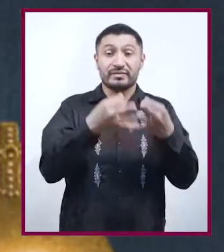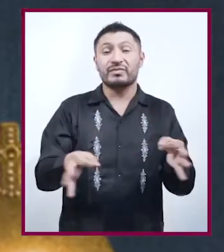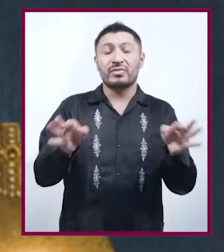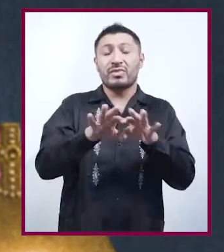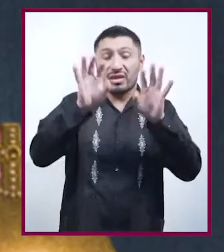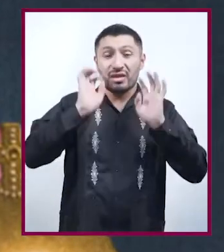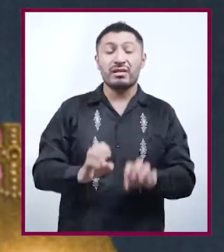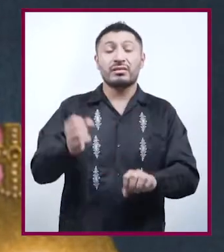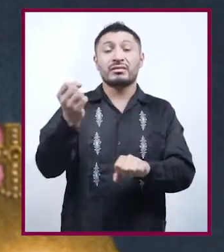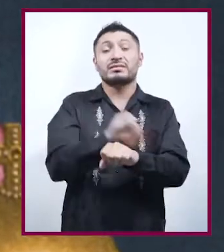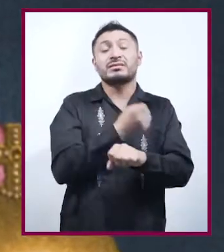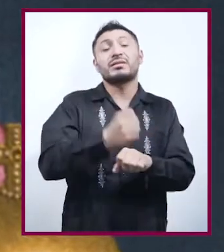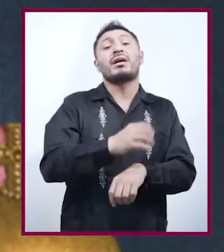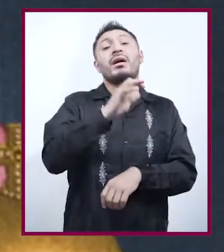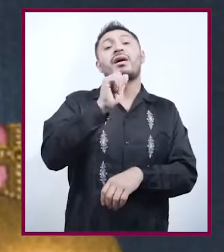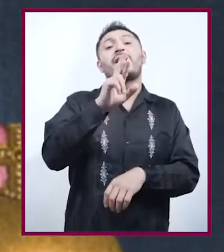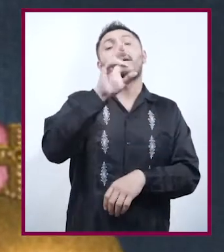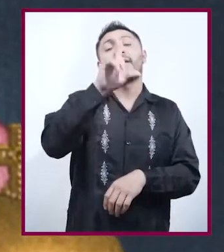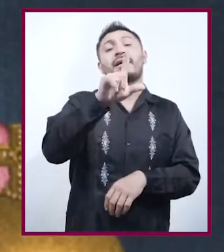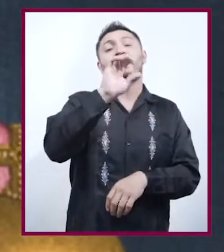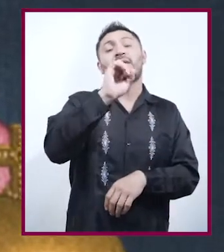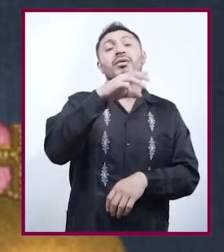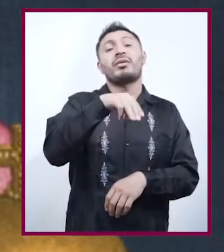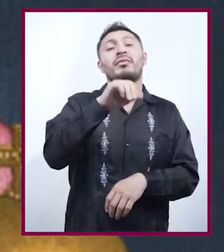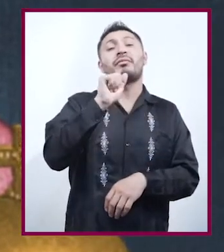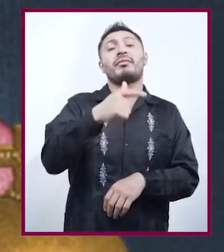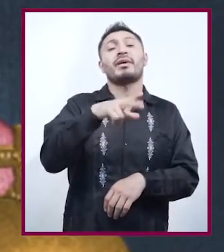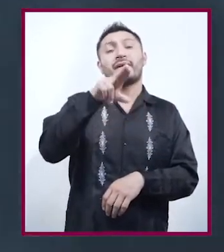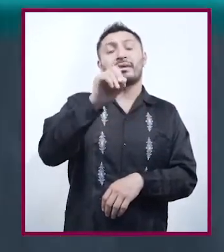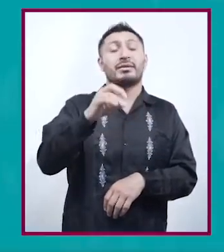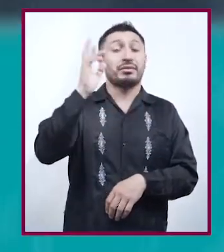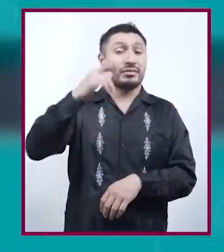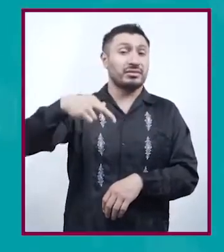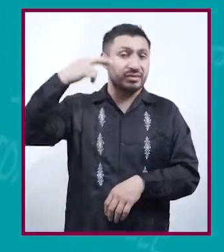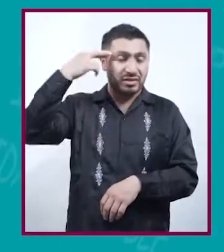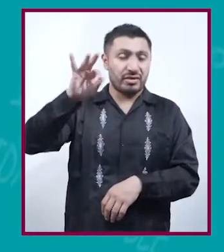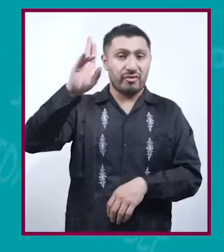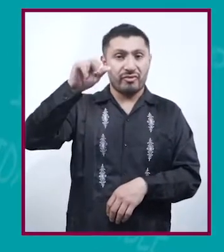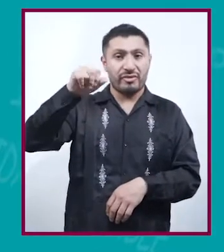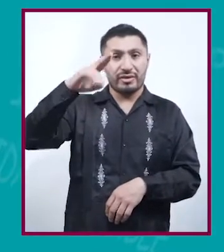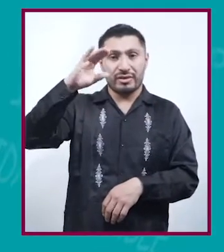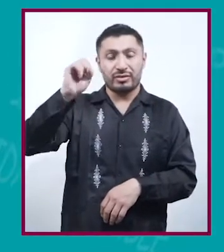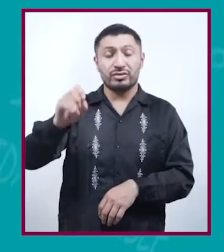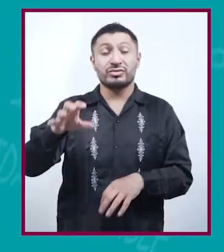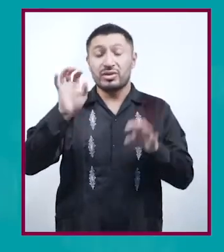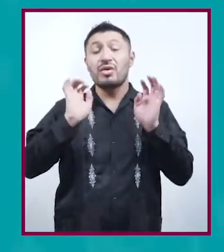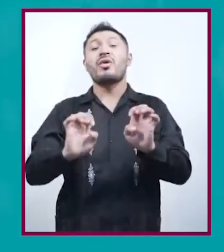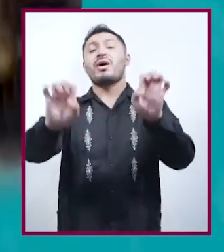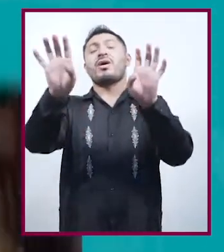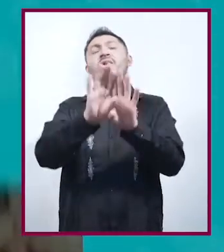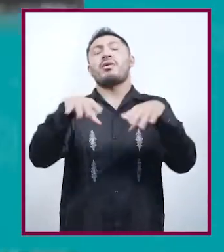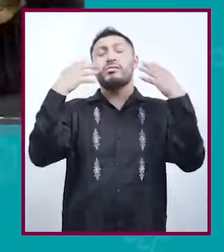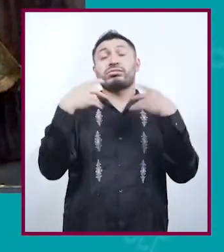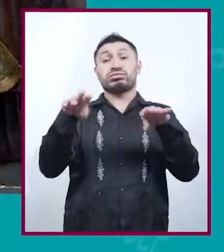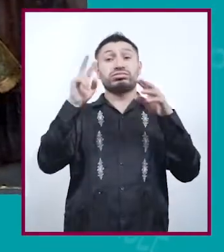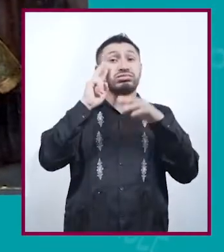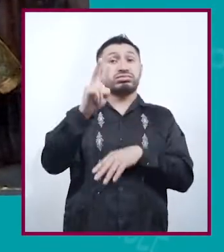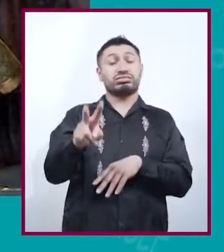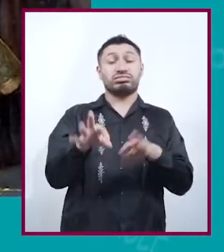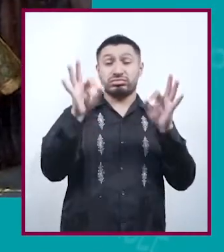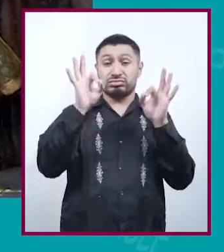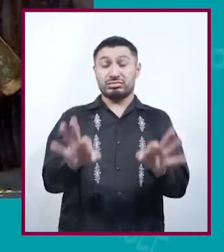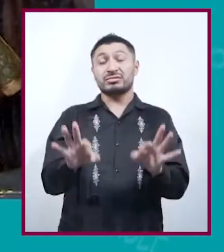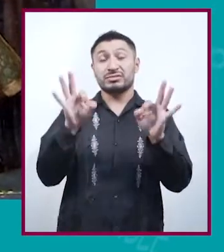Fueron célebres por su elegancia los zapatos de Carlomagno, rey de los francos, una elegancia que, la mera verdad, tendía al